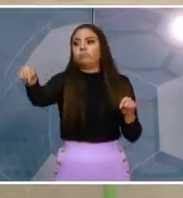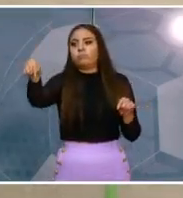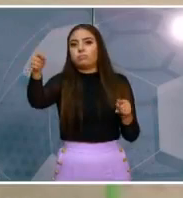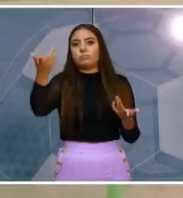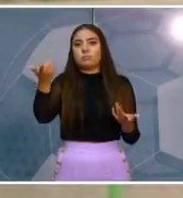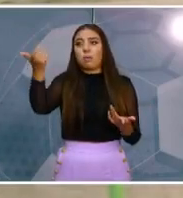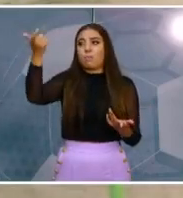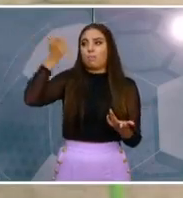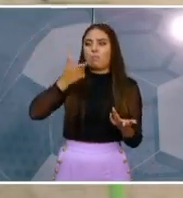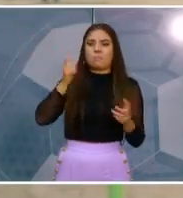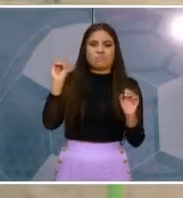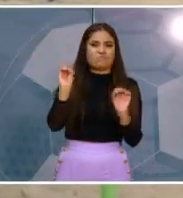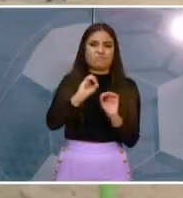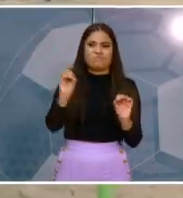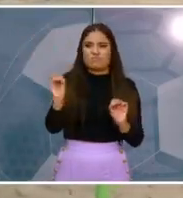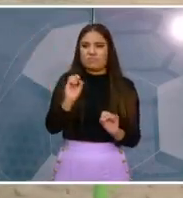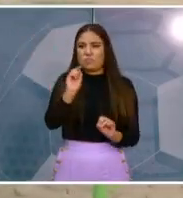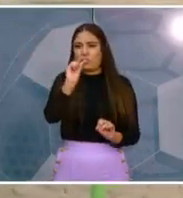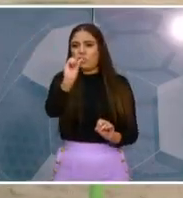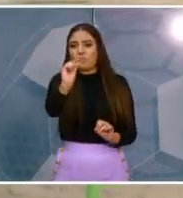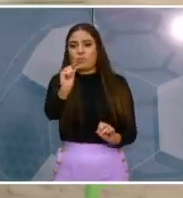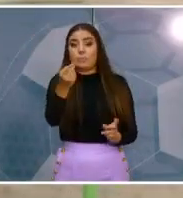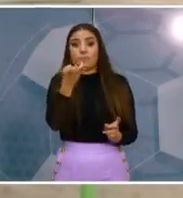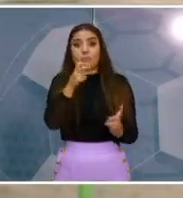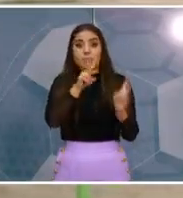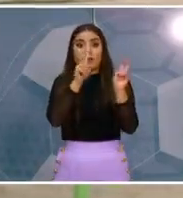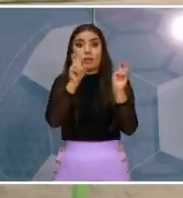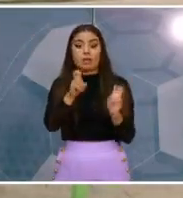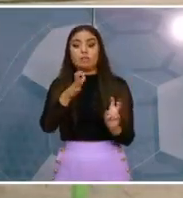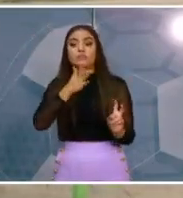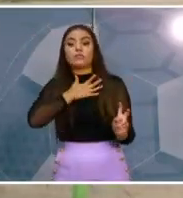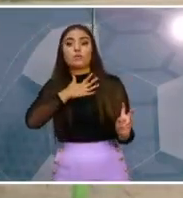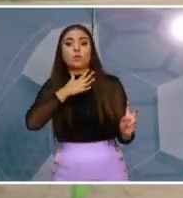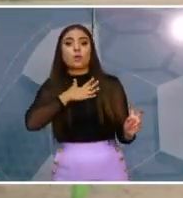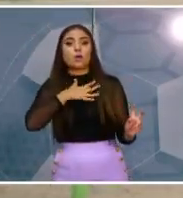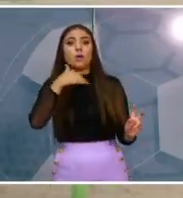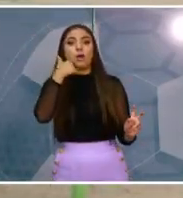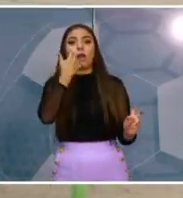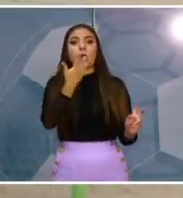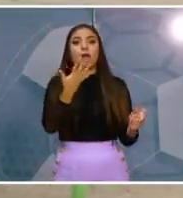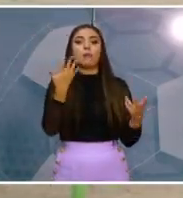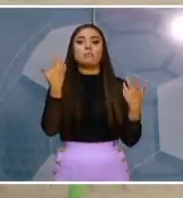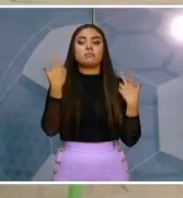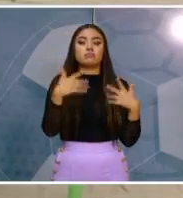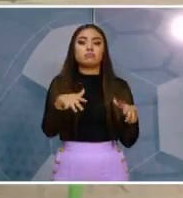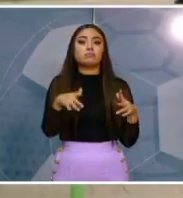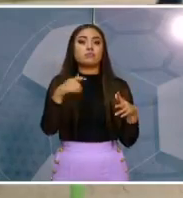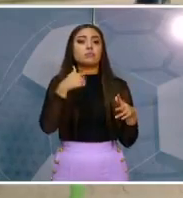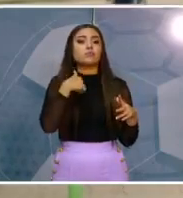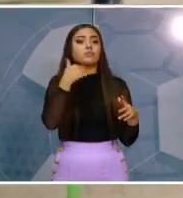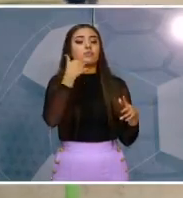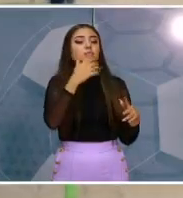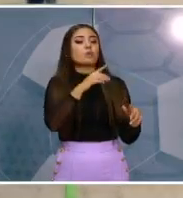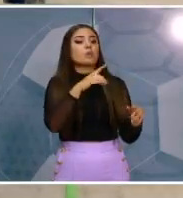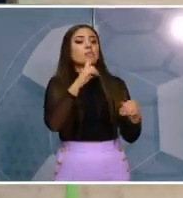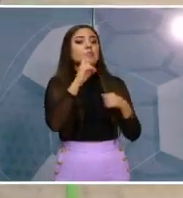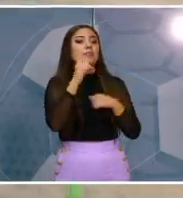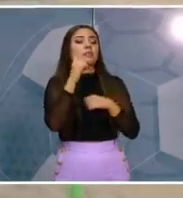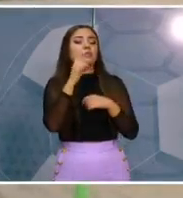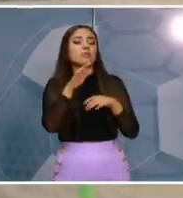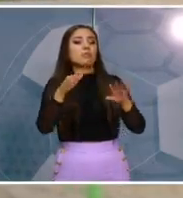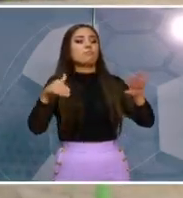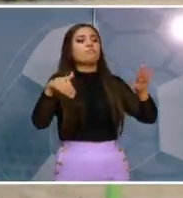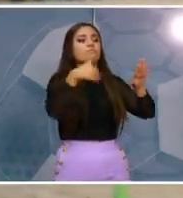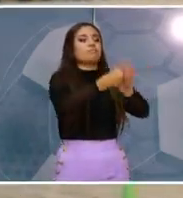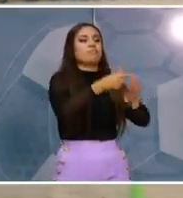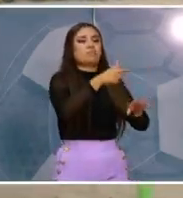no es un tema de que nosotros vayamos a querer dañar a la población. Al contrario, vamos